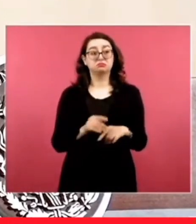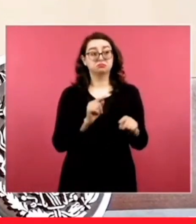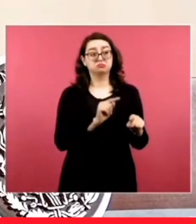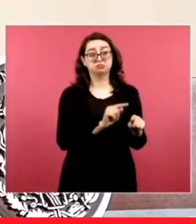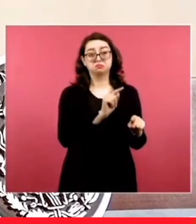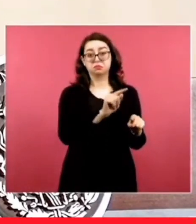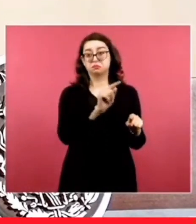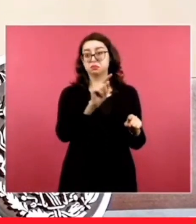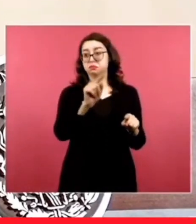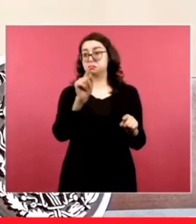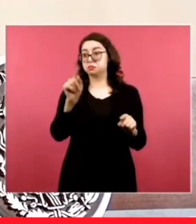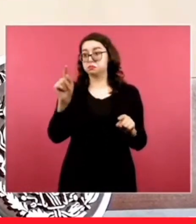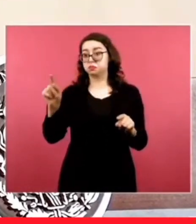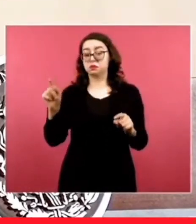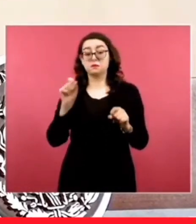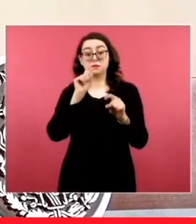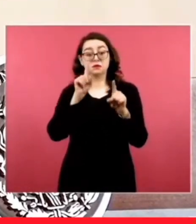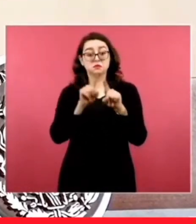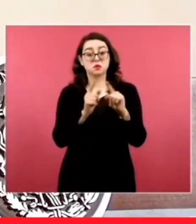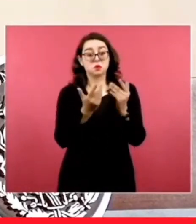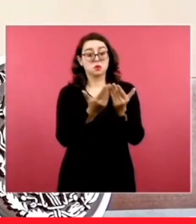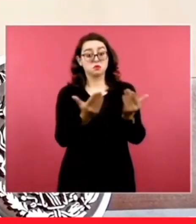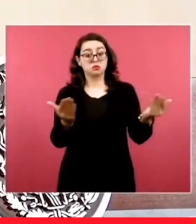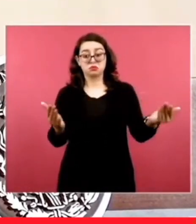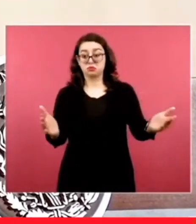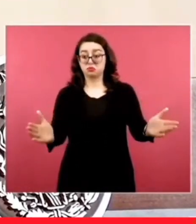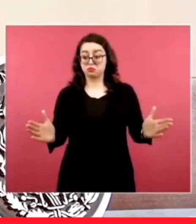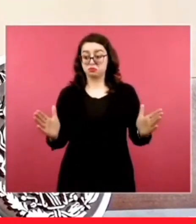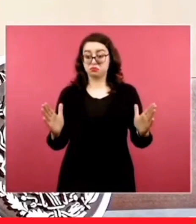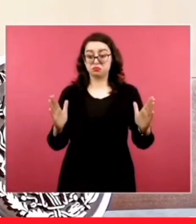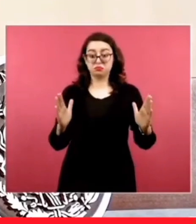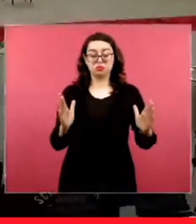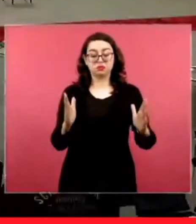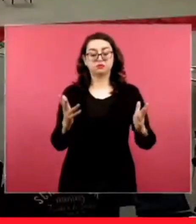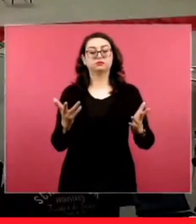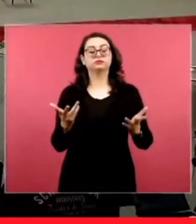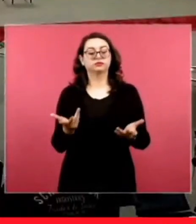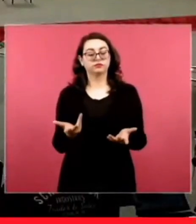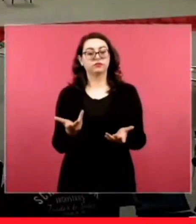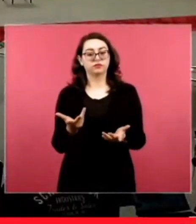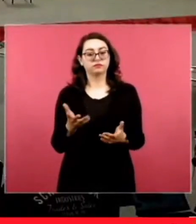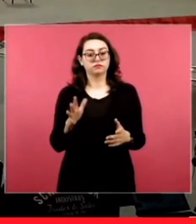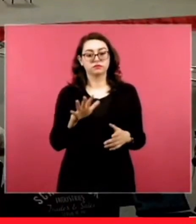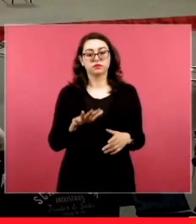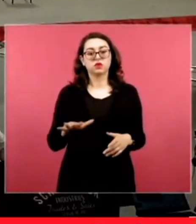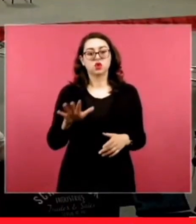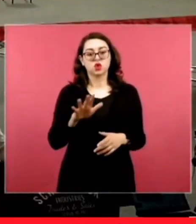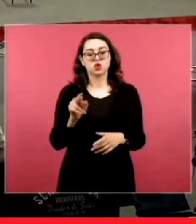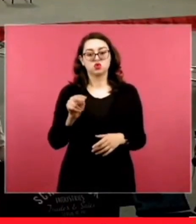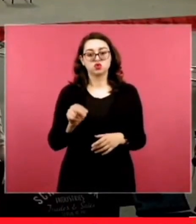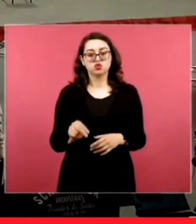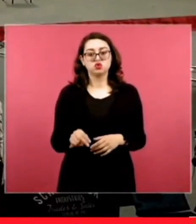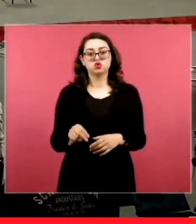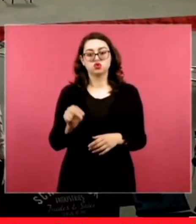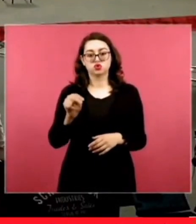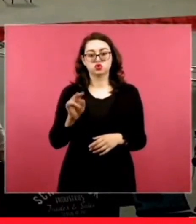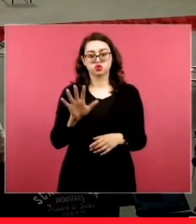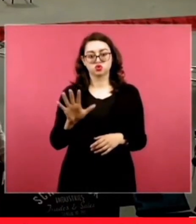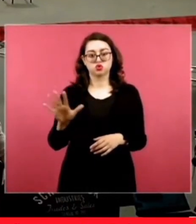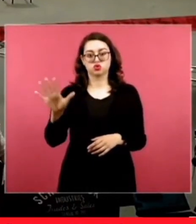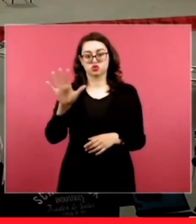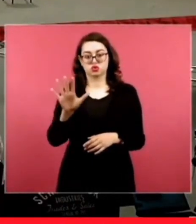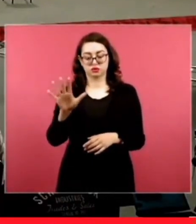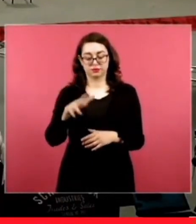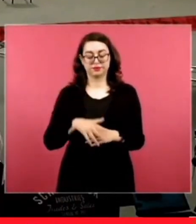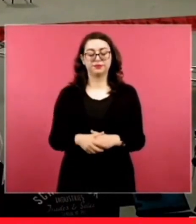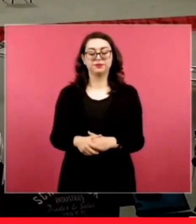cantidad de albarradas que delimitaban predios, sobre todo en la zona norte y oriente de la